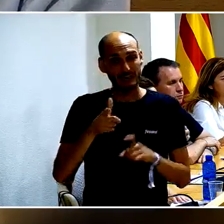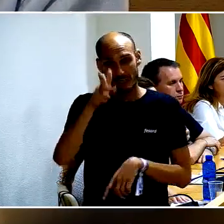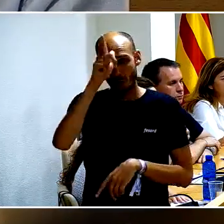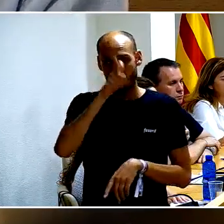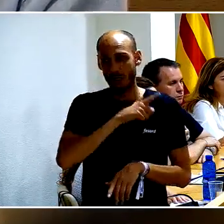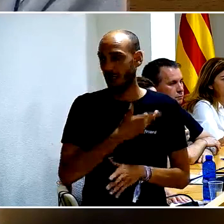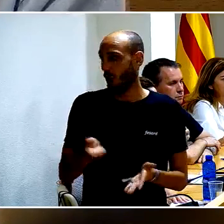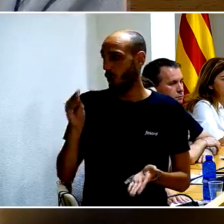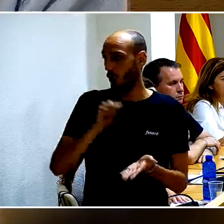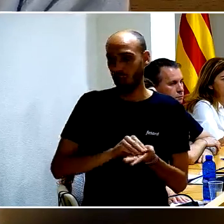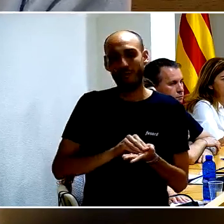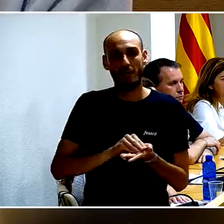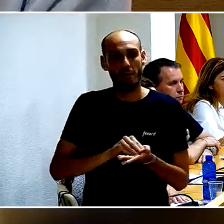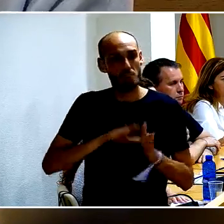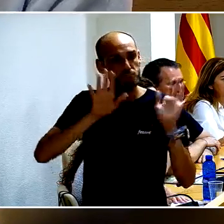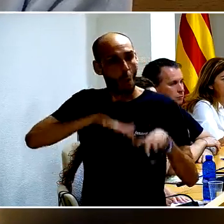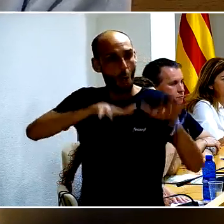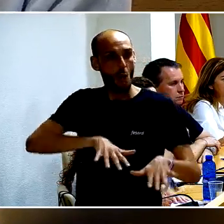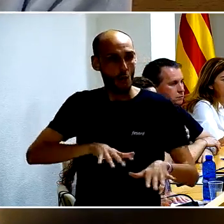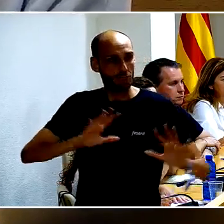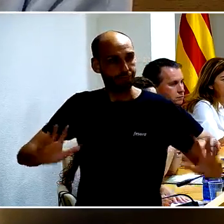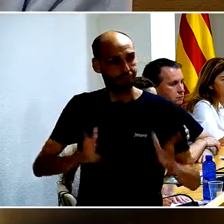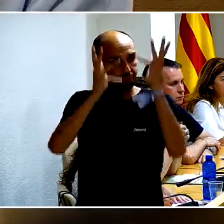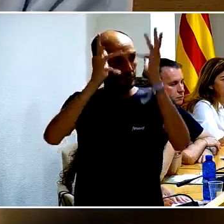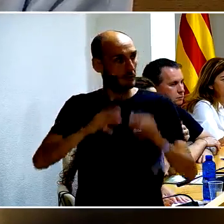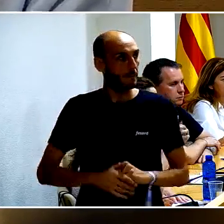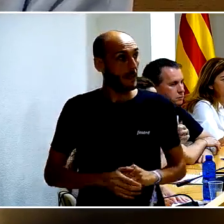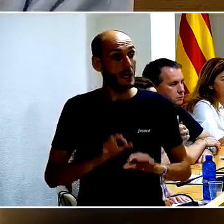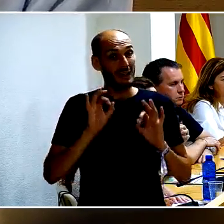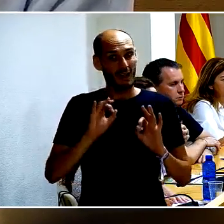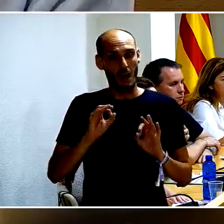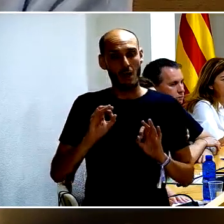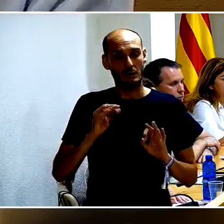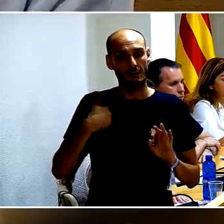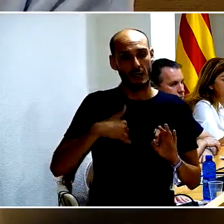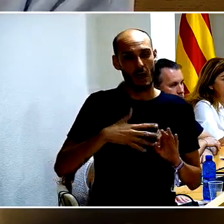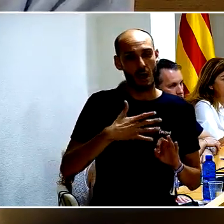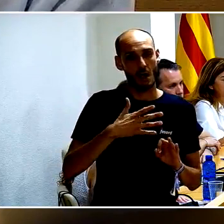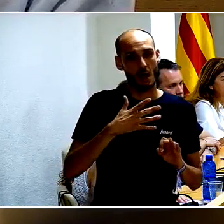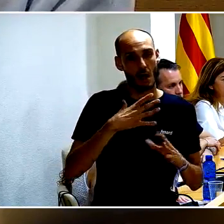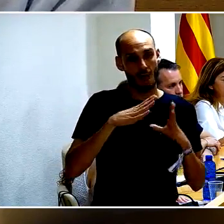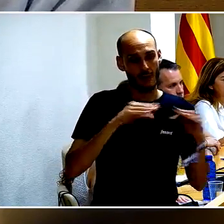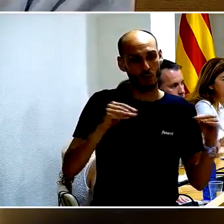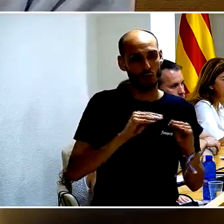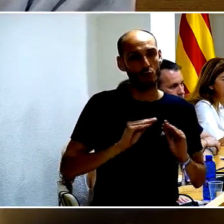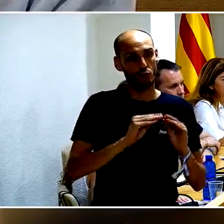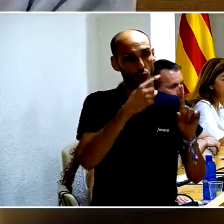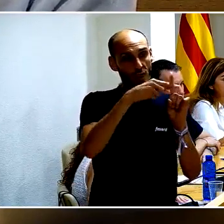sables estaba en los cuarteles. Ya hizo mucho el Pleno de la Vall d'Uxó con quitar la simbología franquista de la